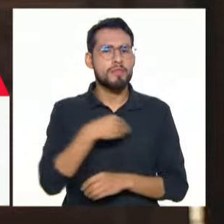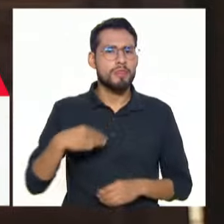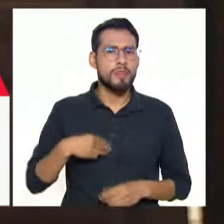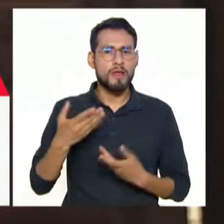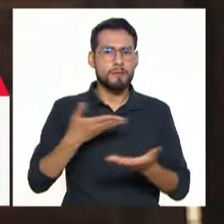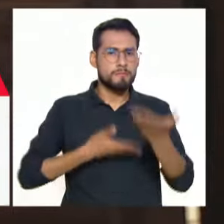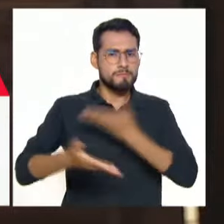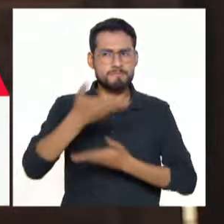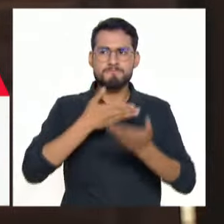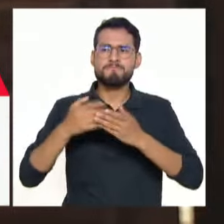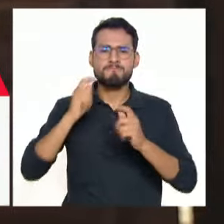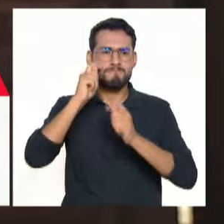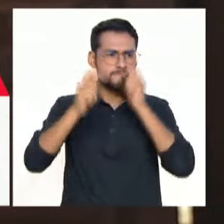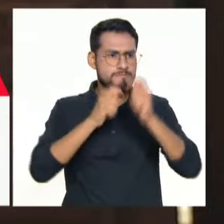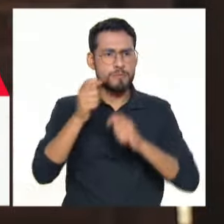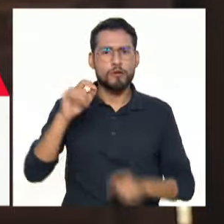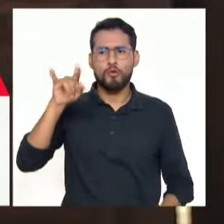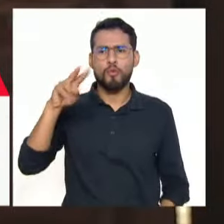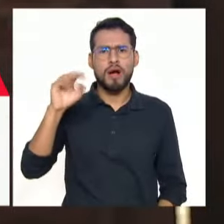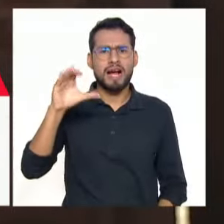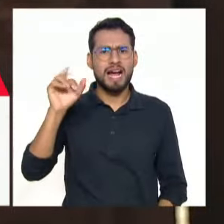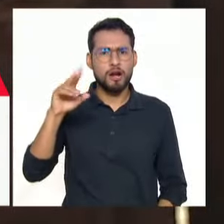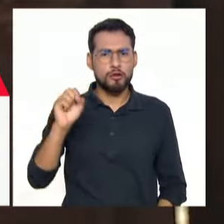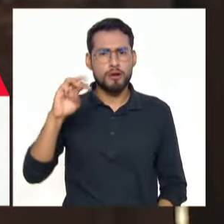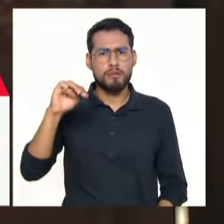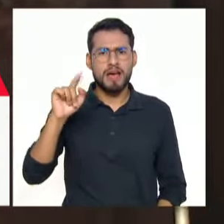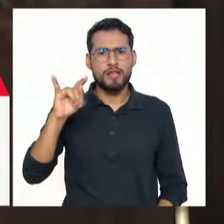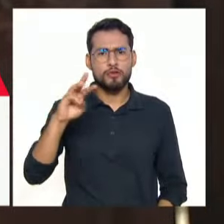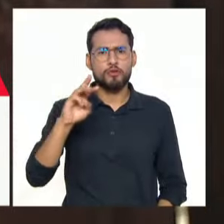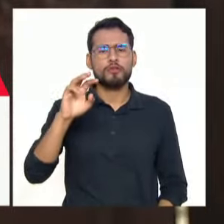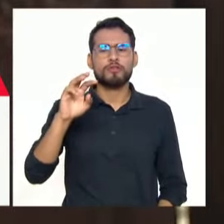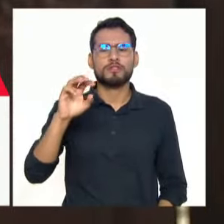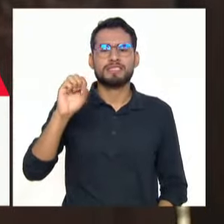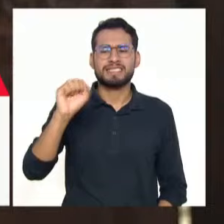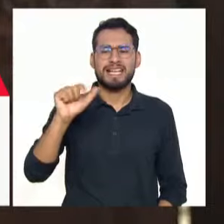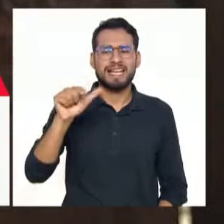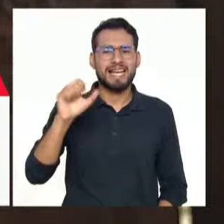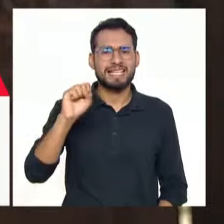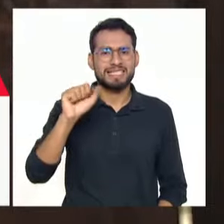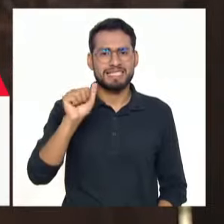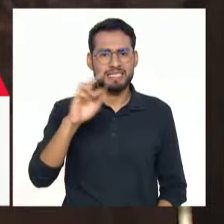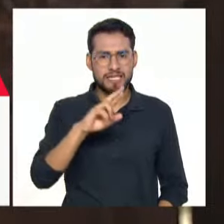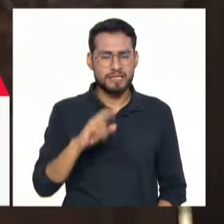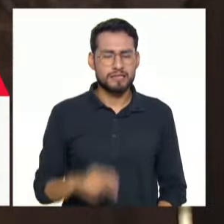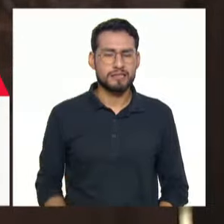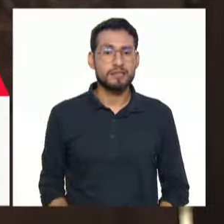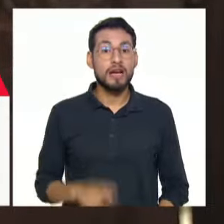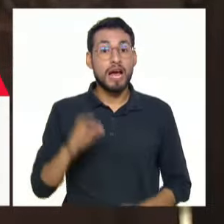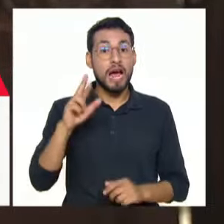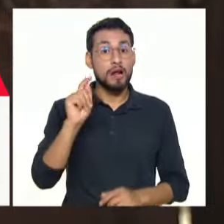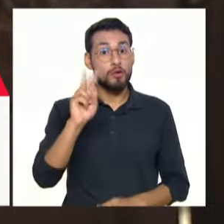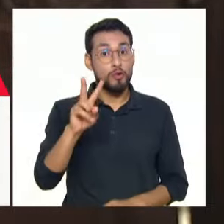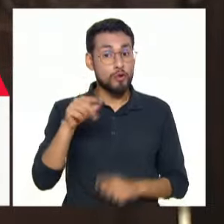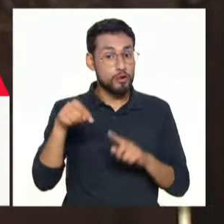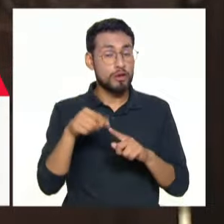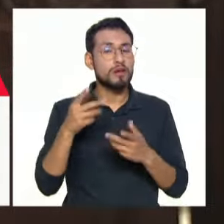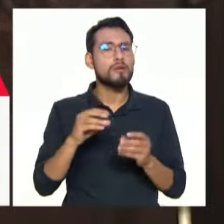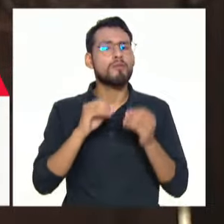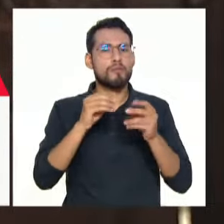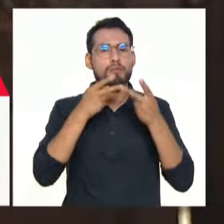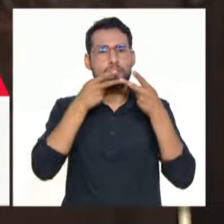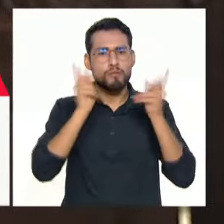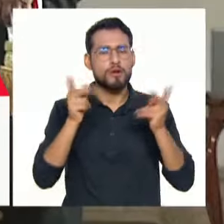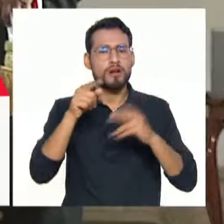ministro de Estado en el Despacho de Comercio Exterior y Turismo al señor Juan Carlos Matthews Salazar. Artículo 2. La declaración jurada del ministro nombrado es publicada